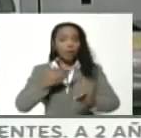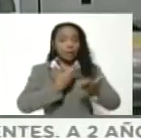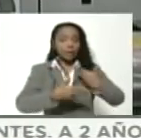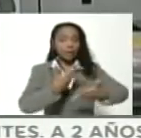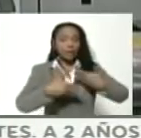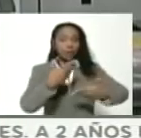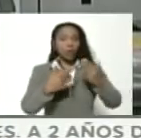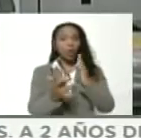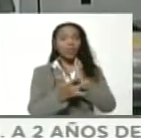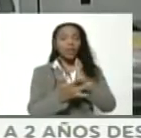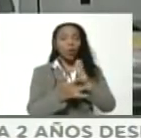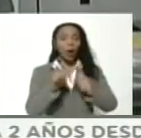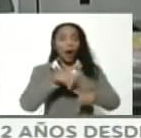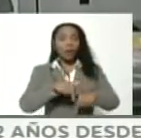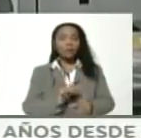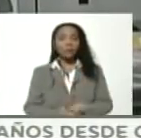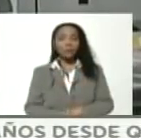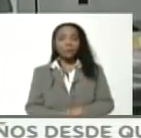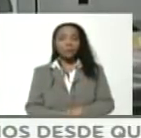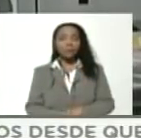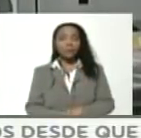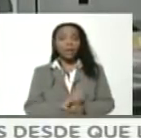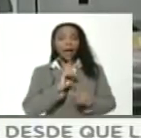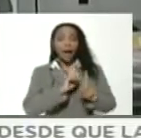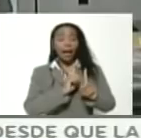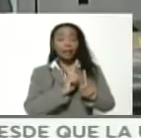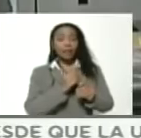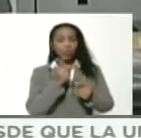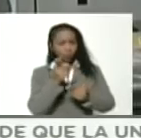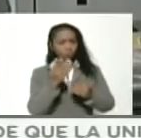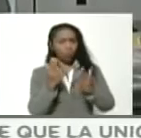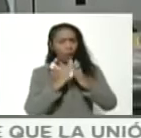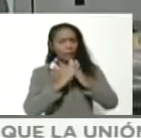Caraván. Bueno, para empezar les digo que este es su casa, ¿no?